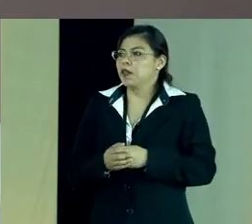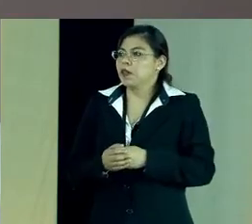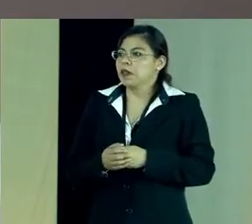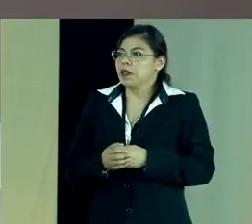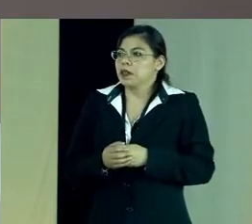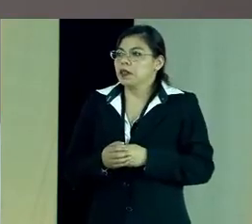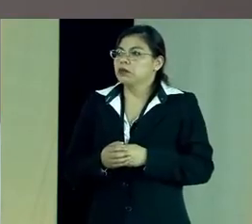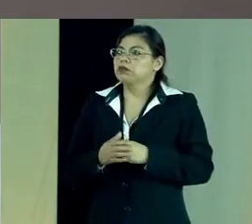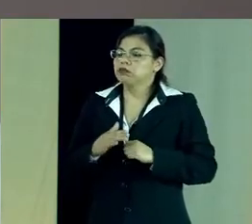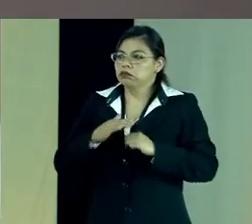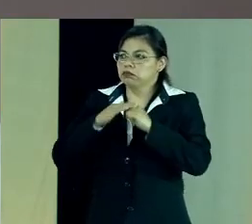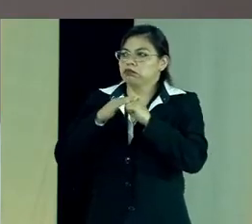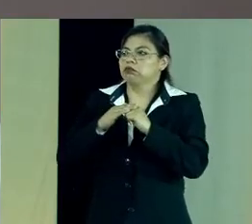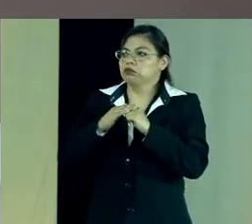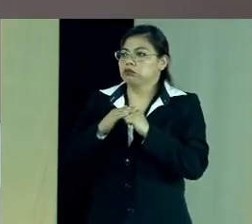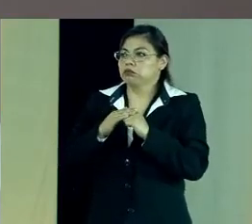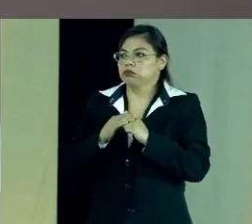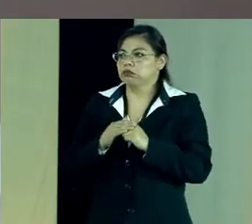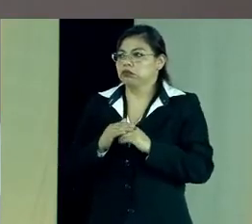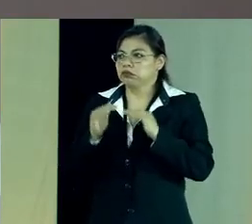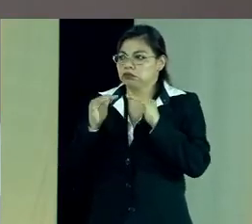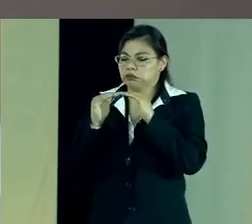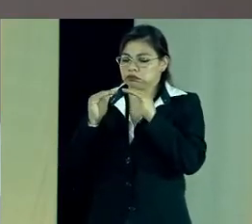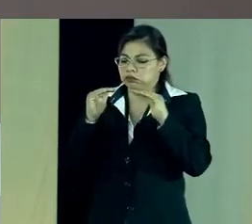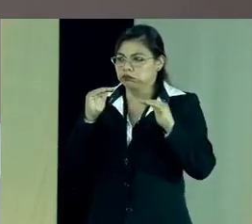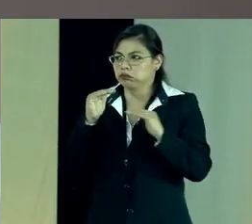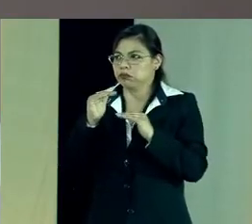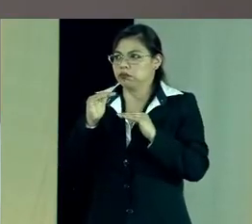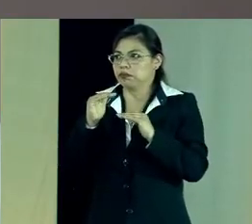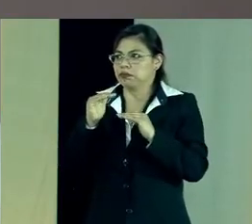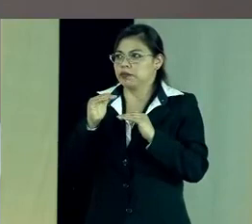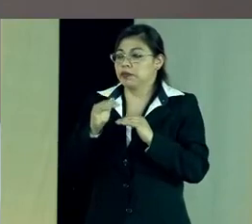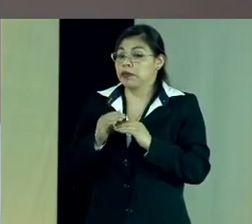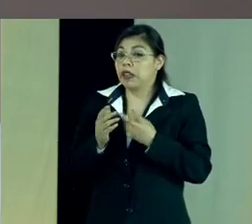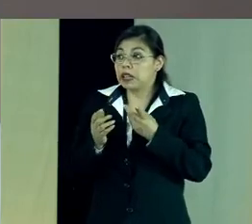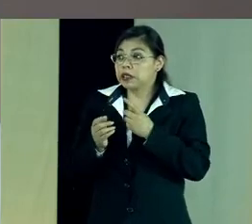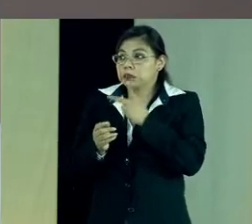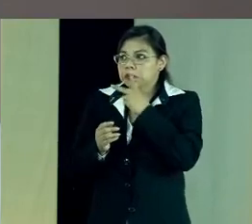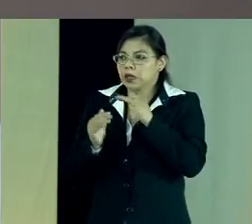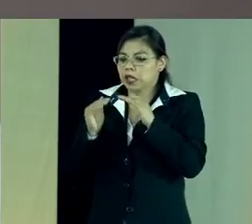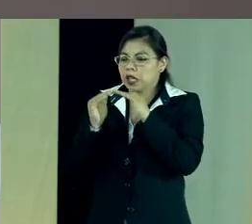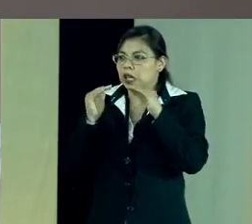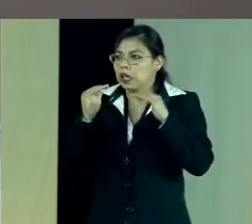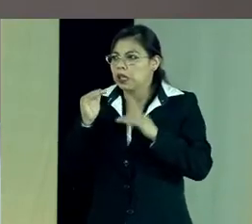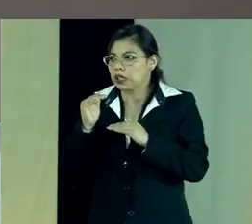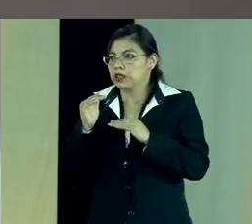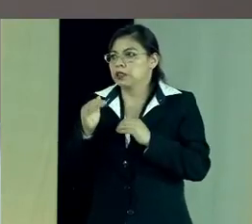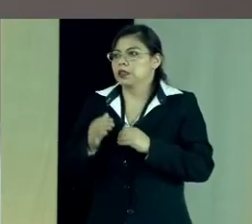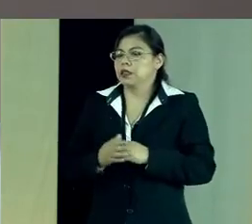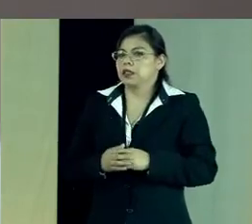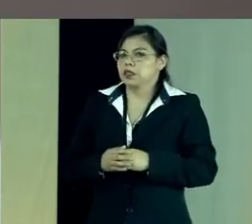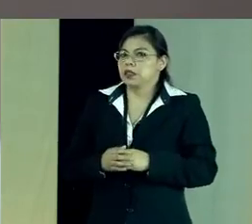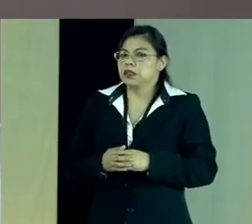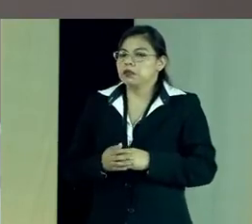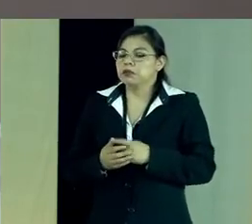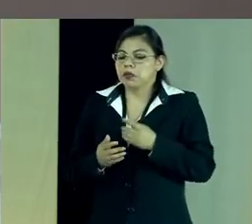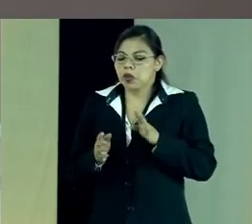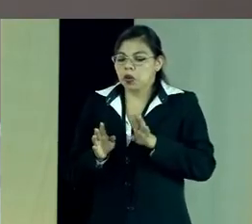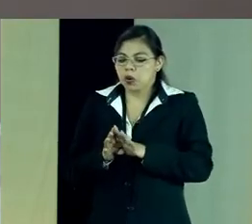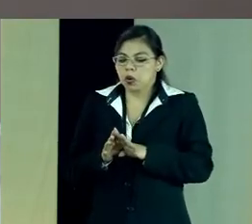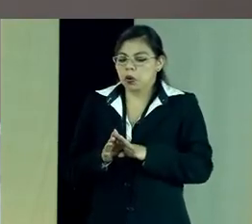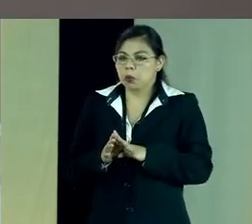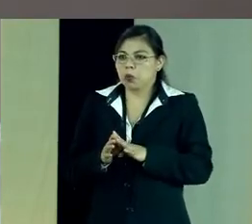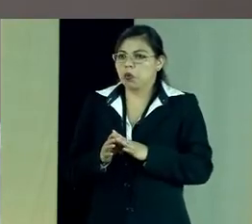que la desigualdad desigualdad que es aumentando